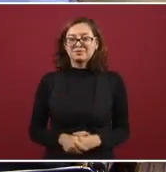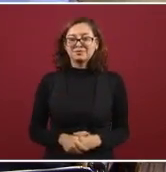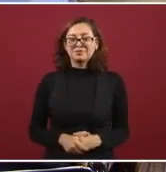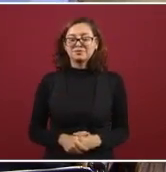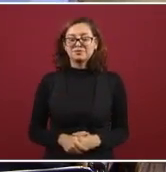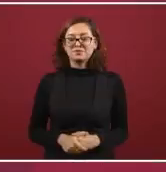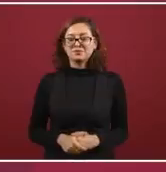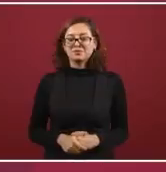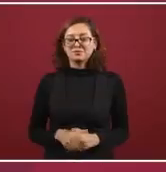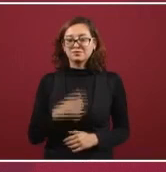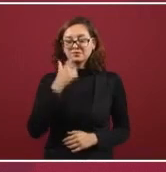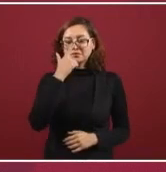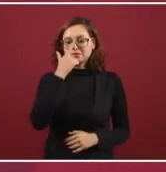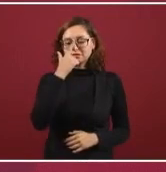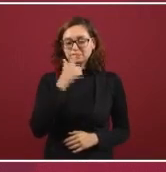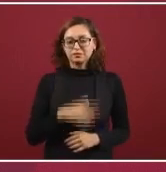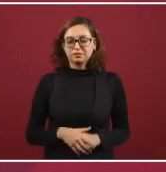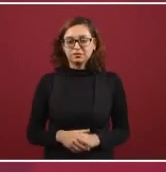estar alternando